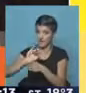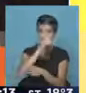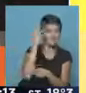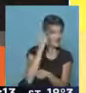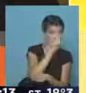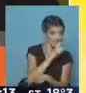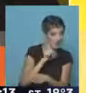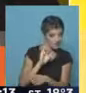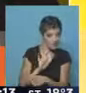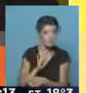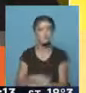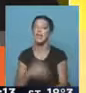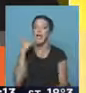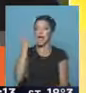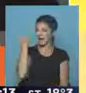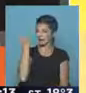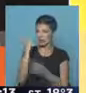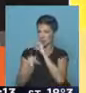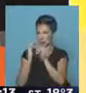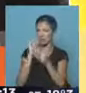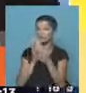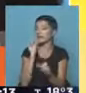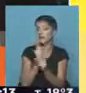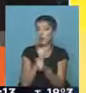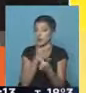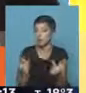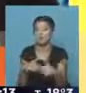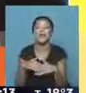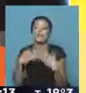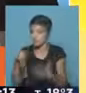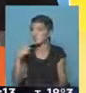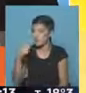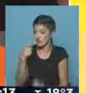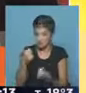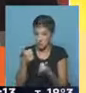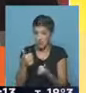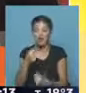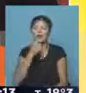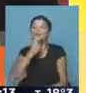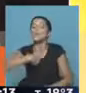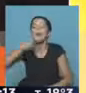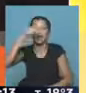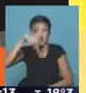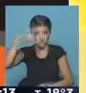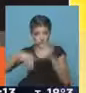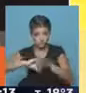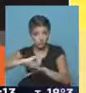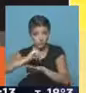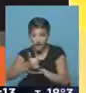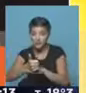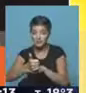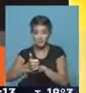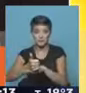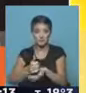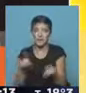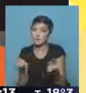hablado antes del desempleo. Entonces, como has dicho, cualquiera que gane estas elecciones se va a enfrentar